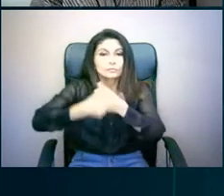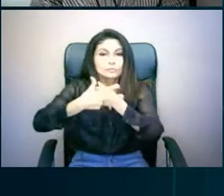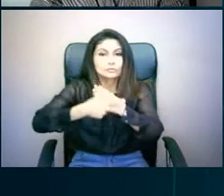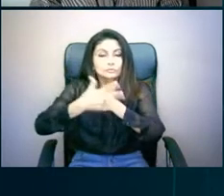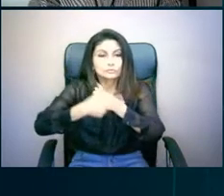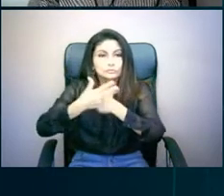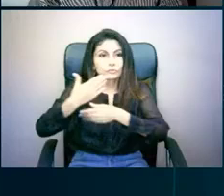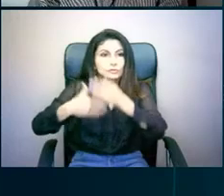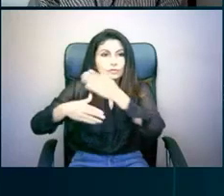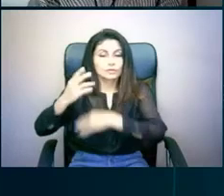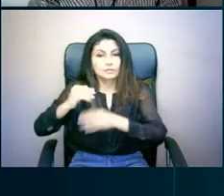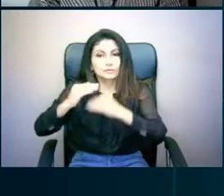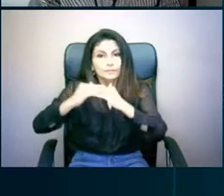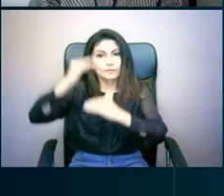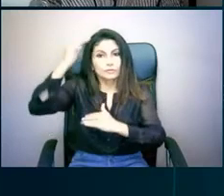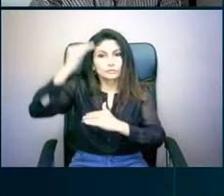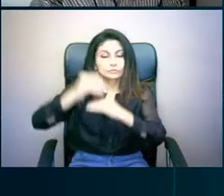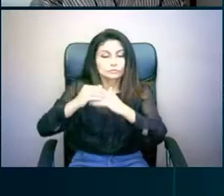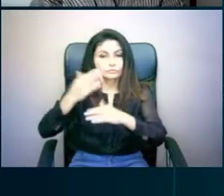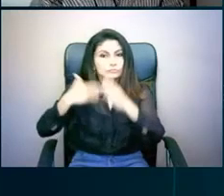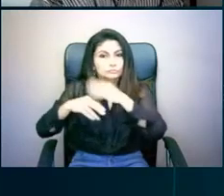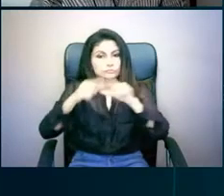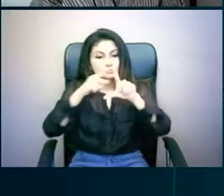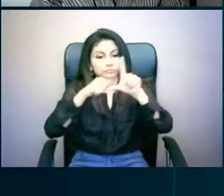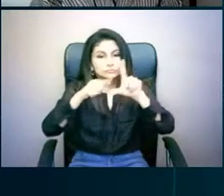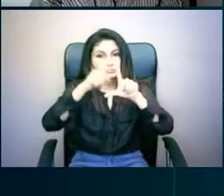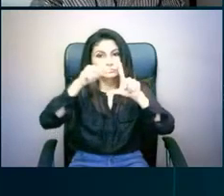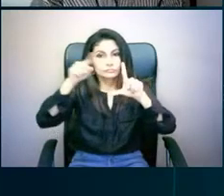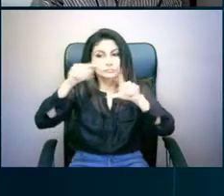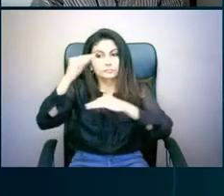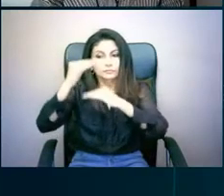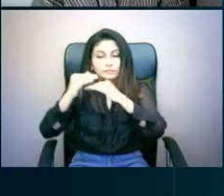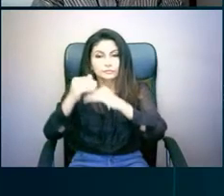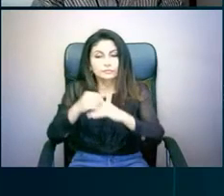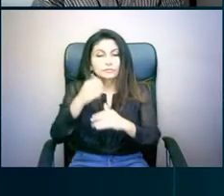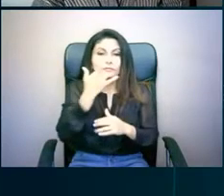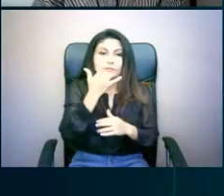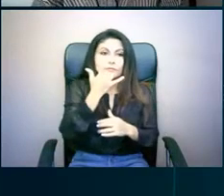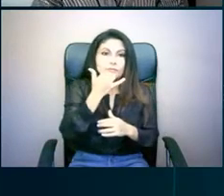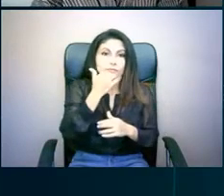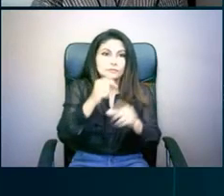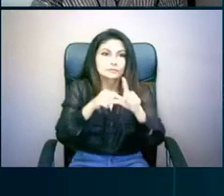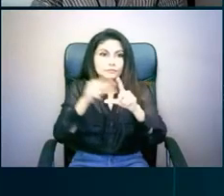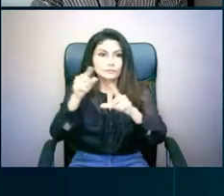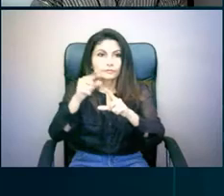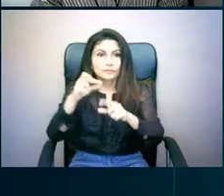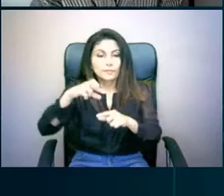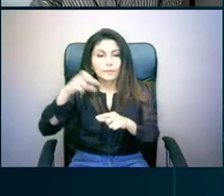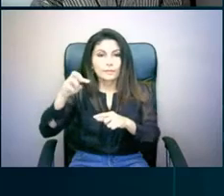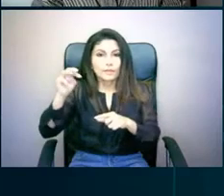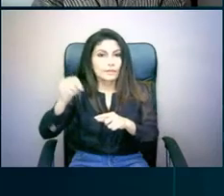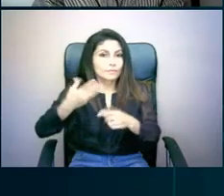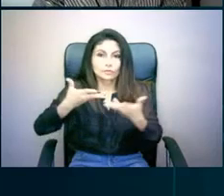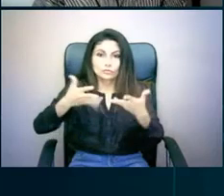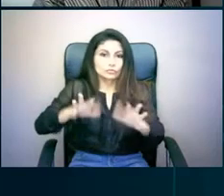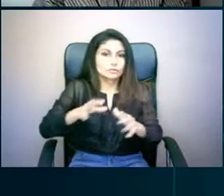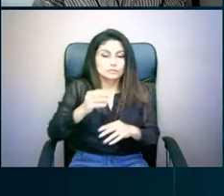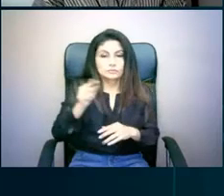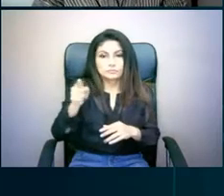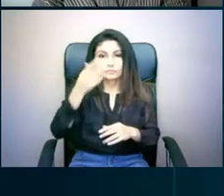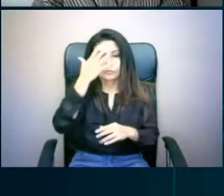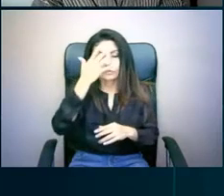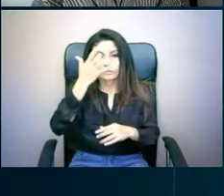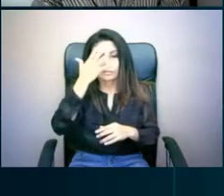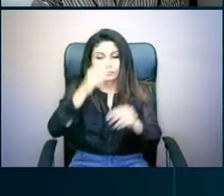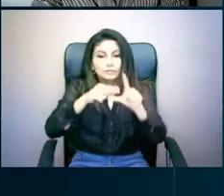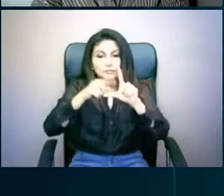la cantidad pues mayor que producimos. Lo que quiere decir que a esta concentración no queremos llegar. Lo que vamos a querer es